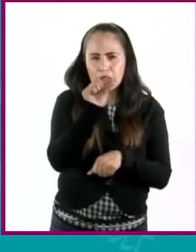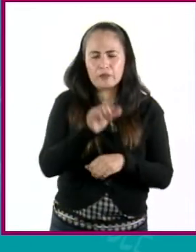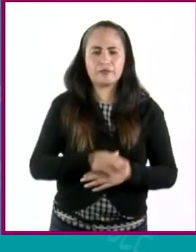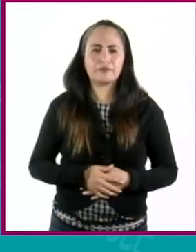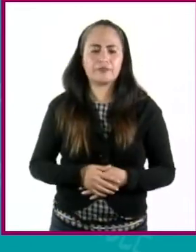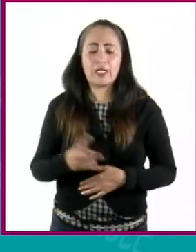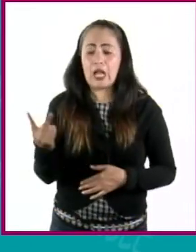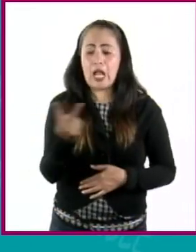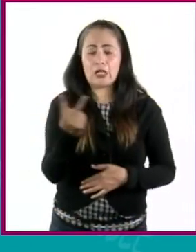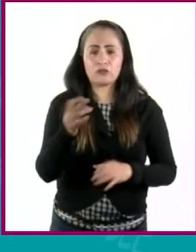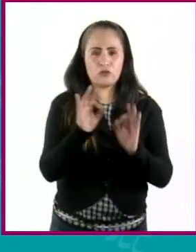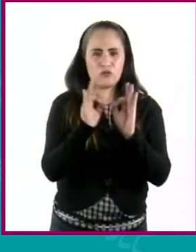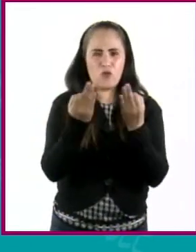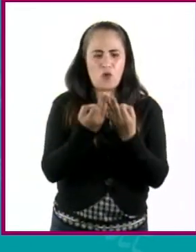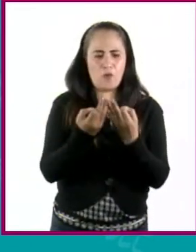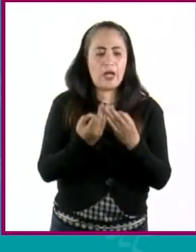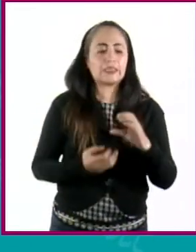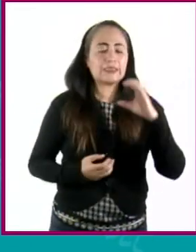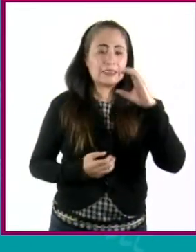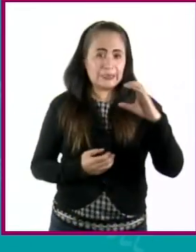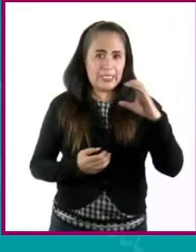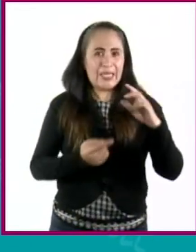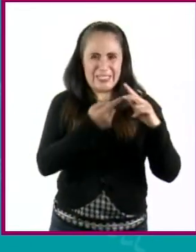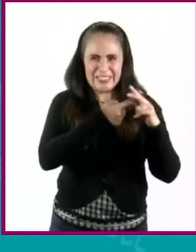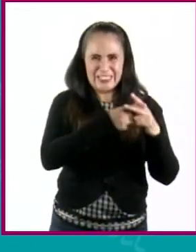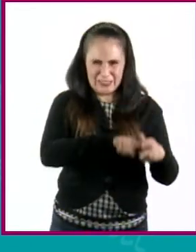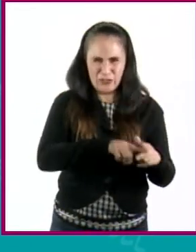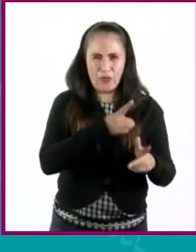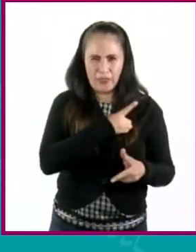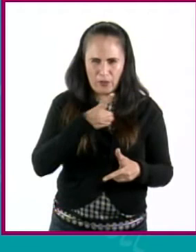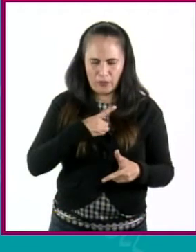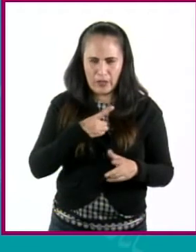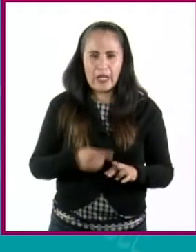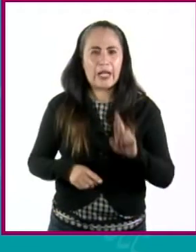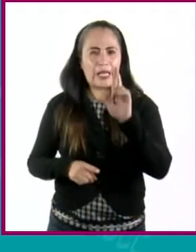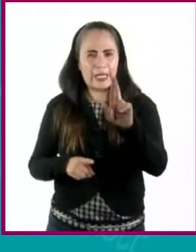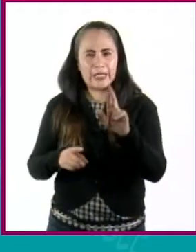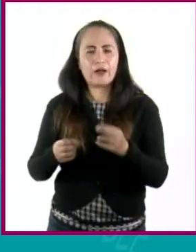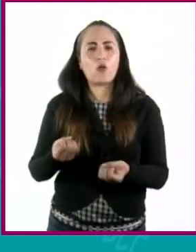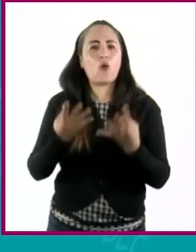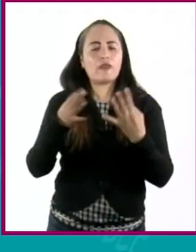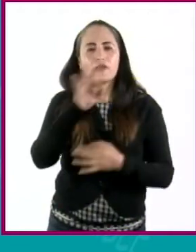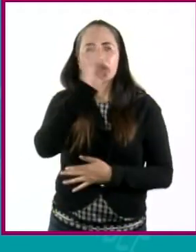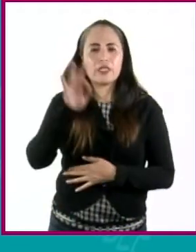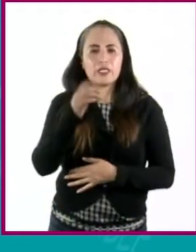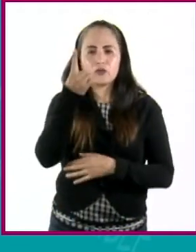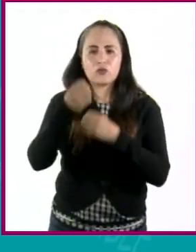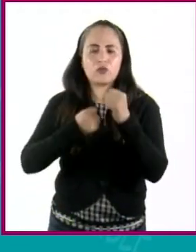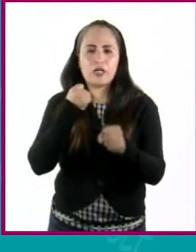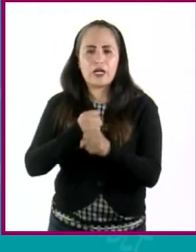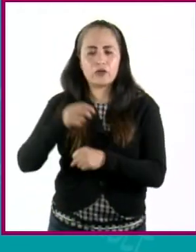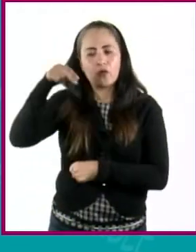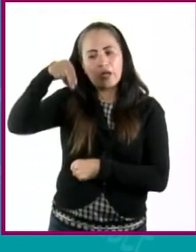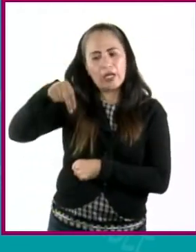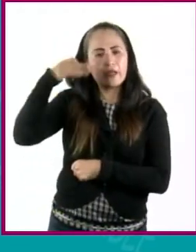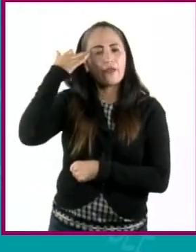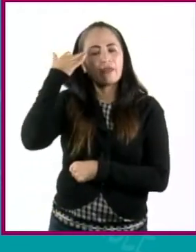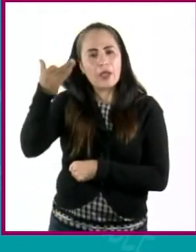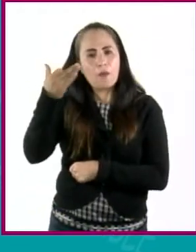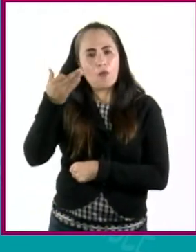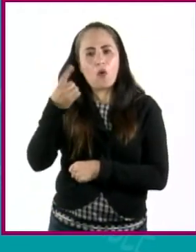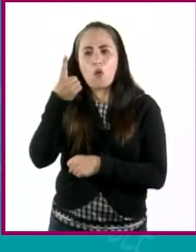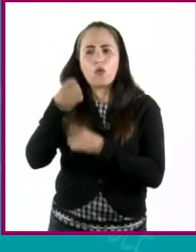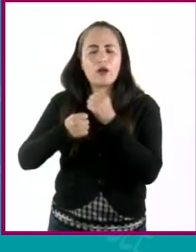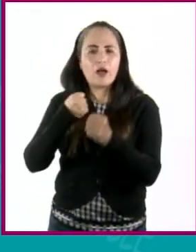En ambas ecuaciones, C es el costo inicial de la deuda, R es la tasa de interés anual y N es el tiempo medido en